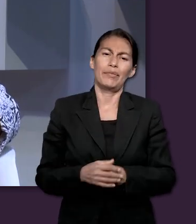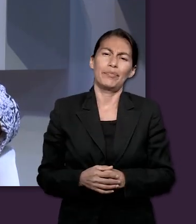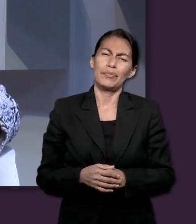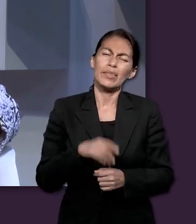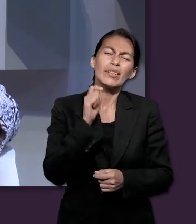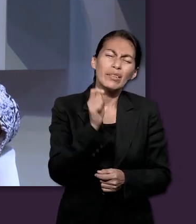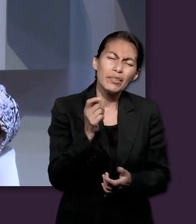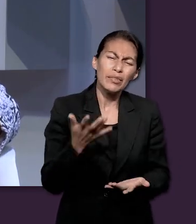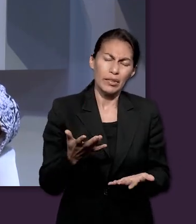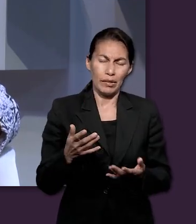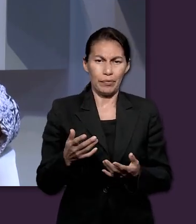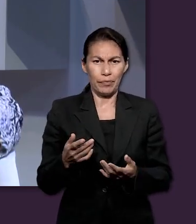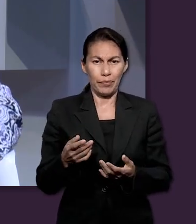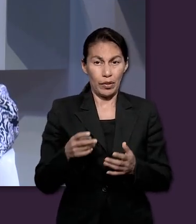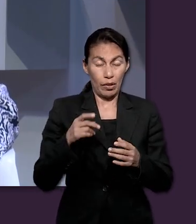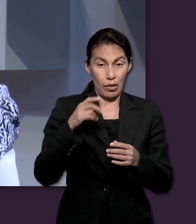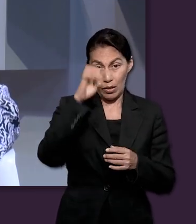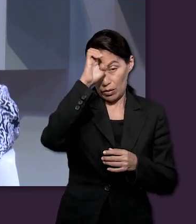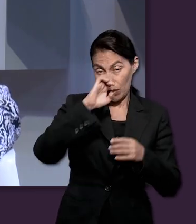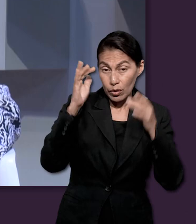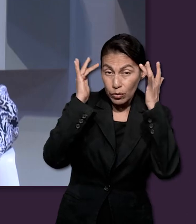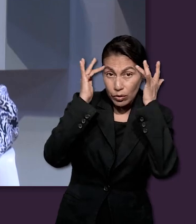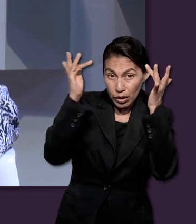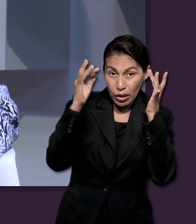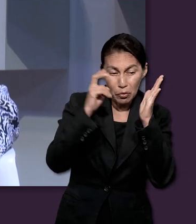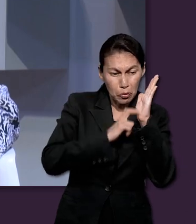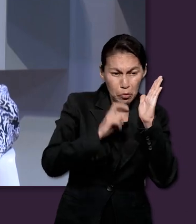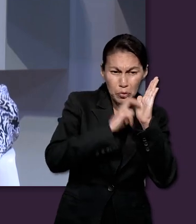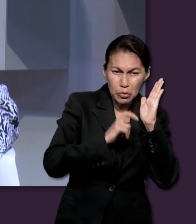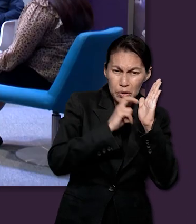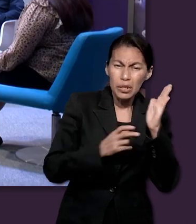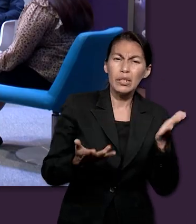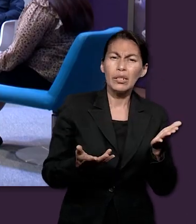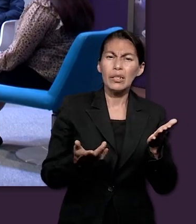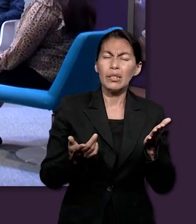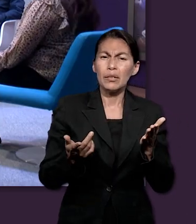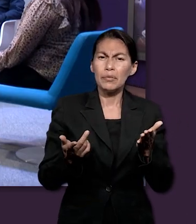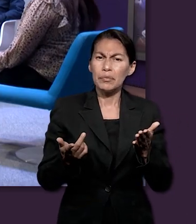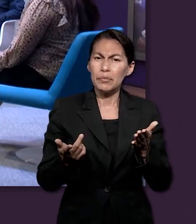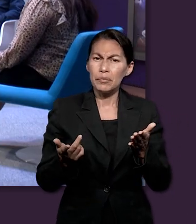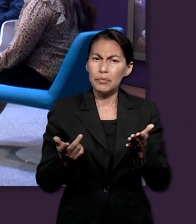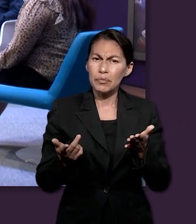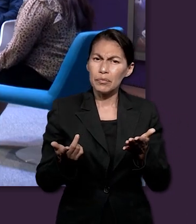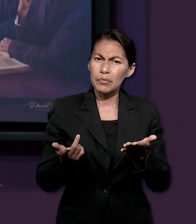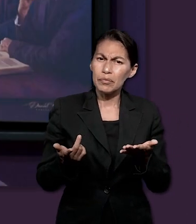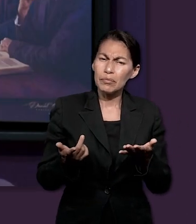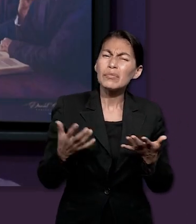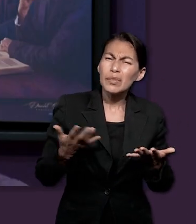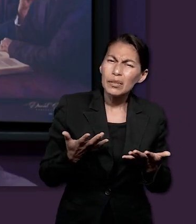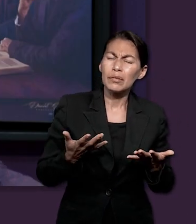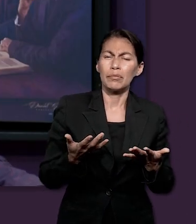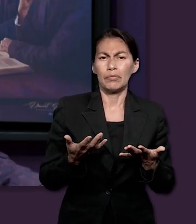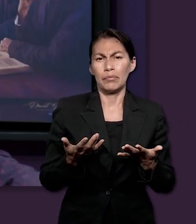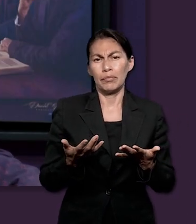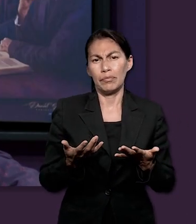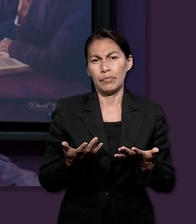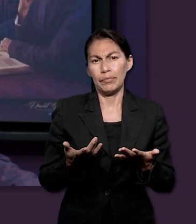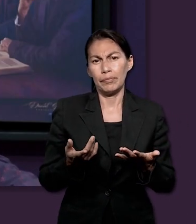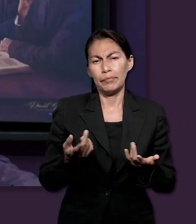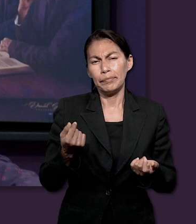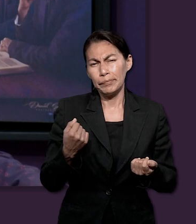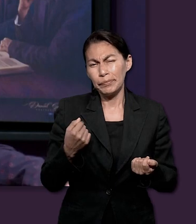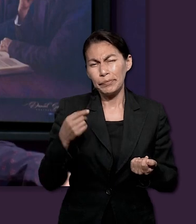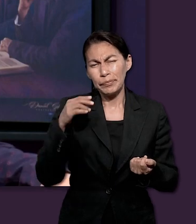¿Qué implica esto que el Espíritu Santo hace por nosotros? Creo que implica que